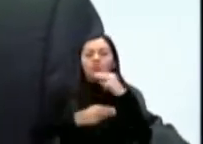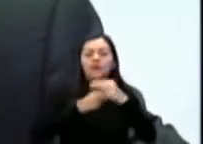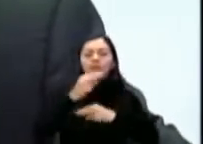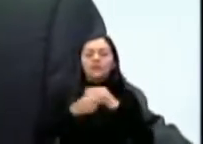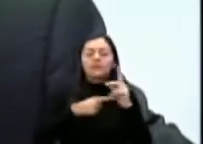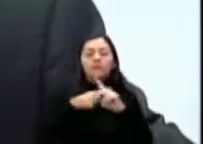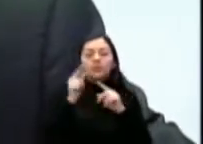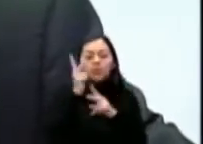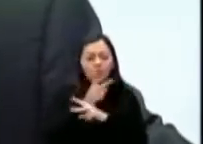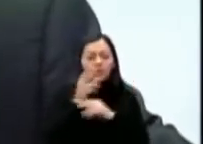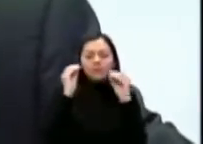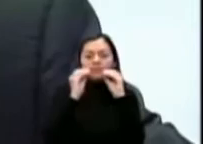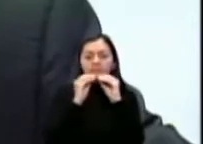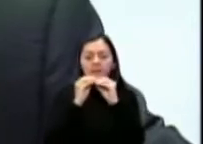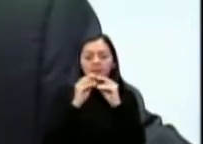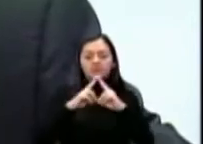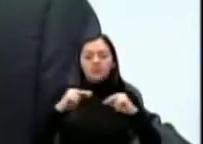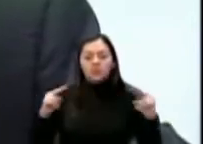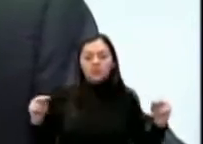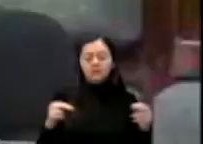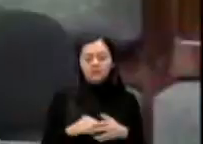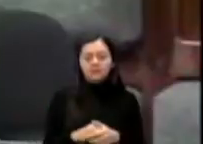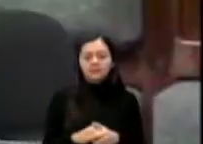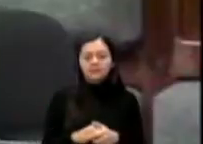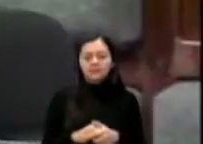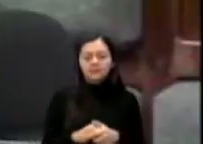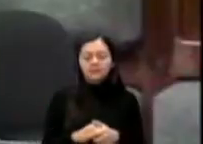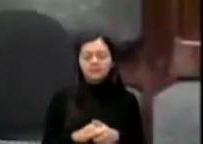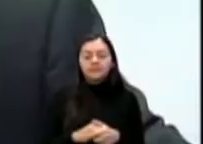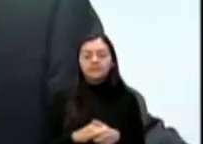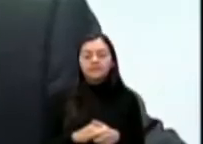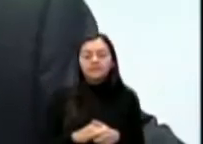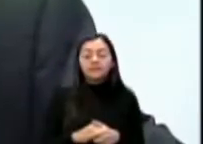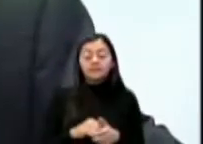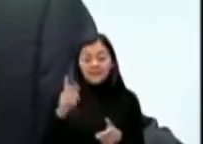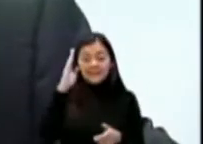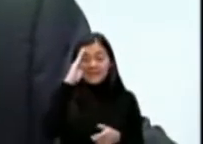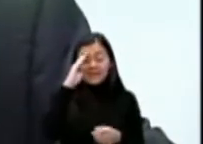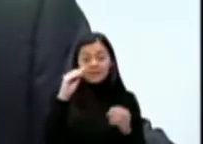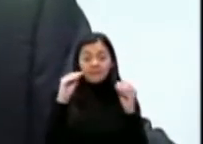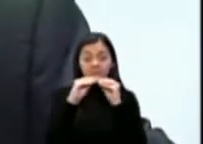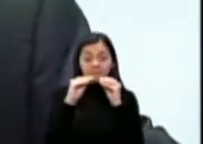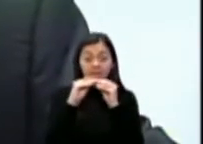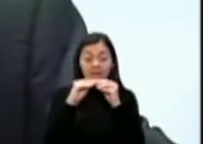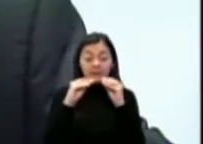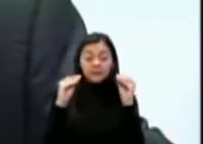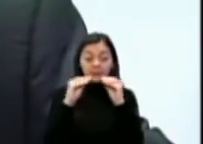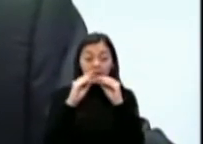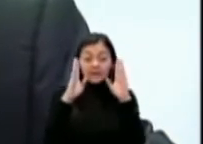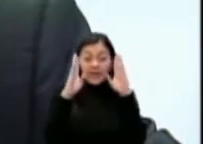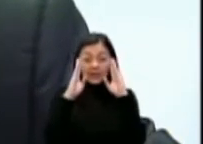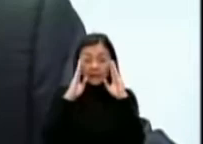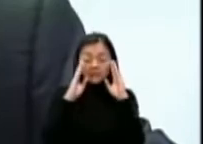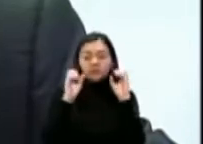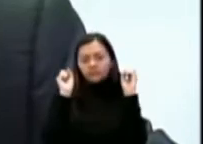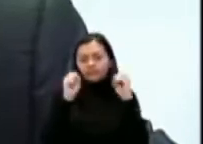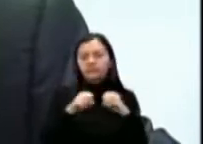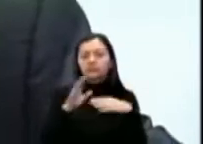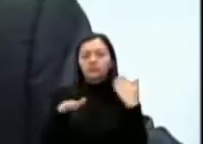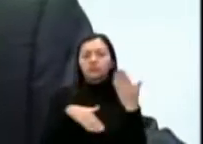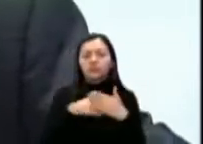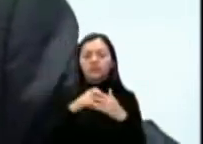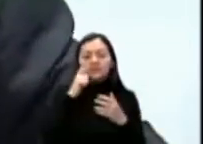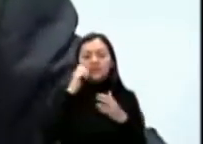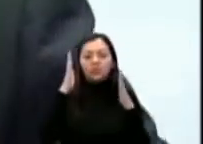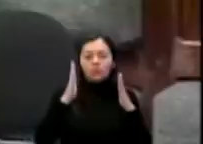cuidando la pacha mama cuidando la naturaleza y sabiendo que el centro de la naturaleza es precisamente el